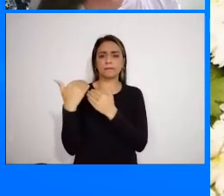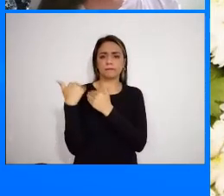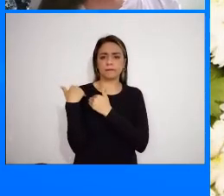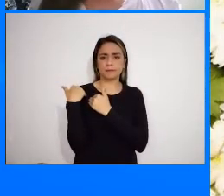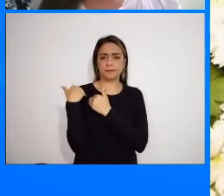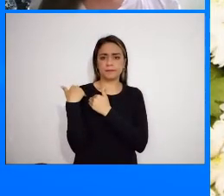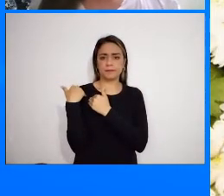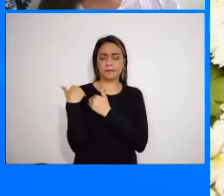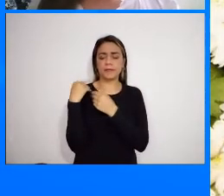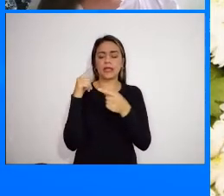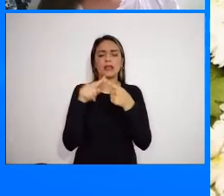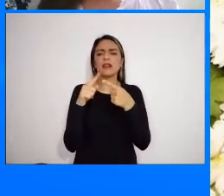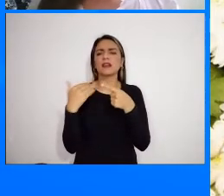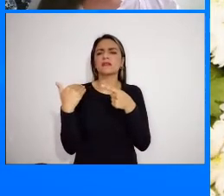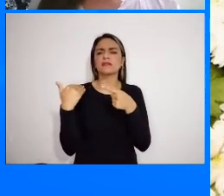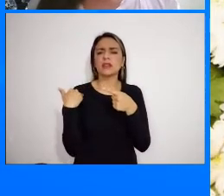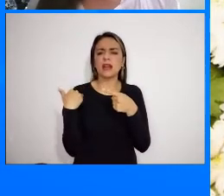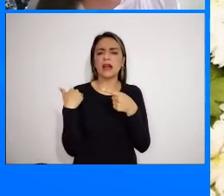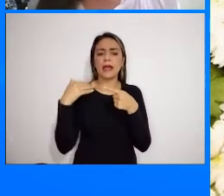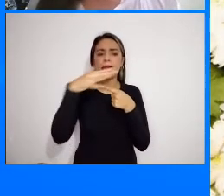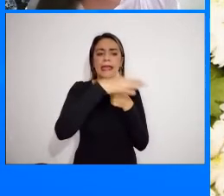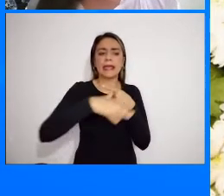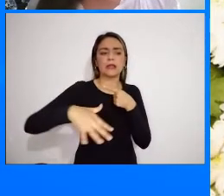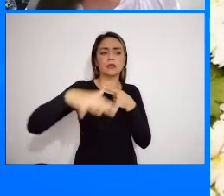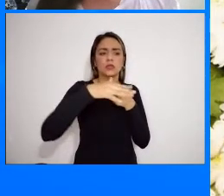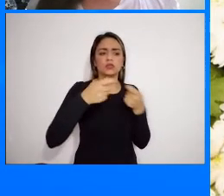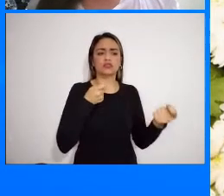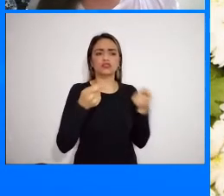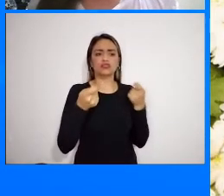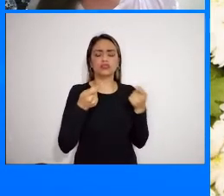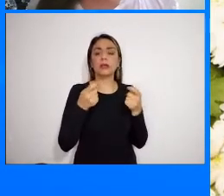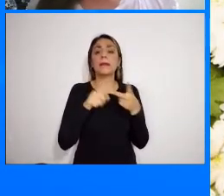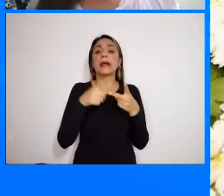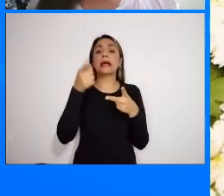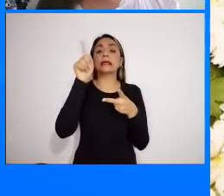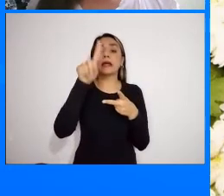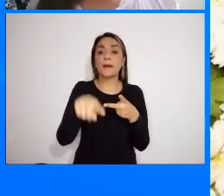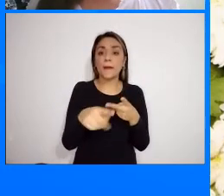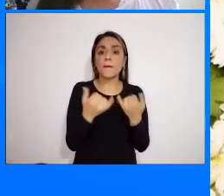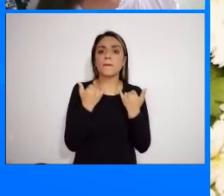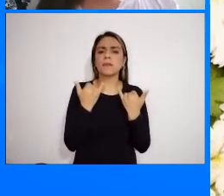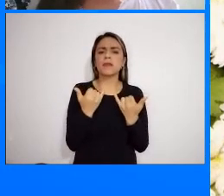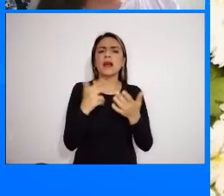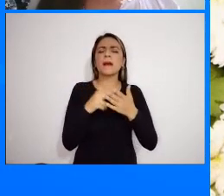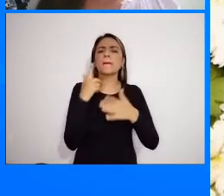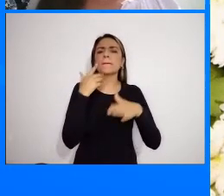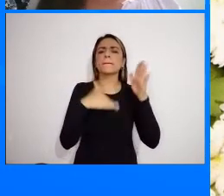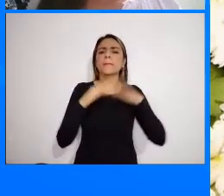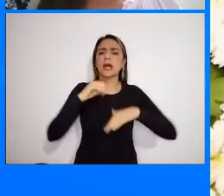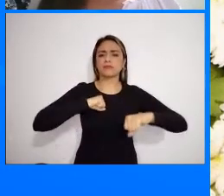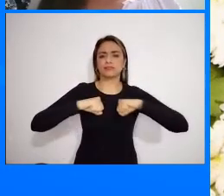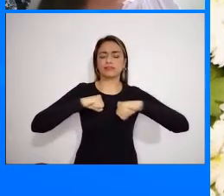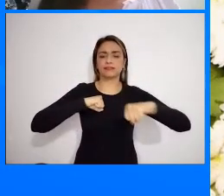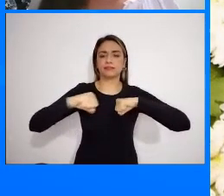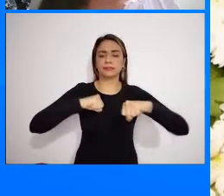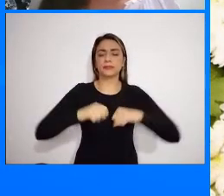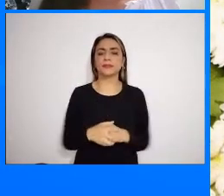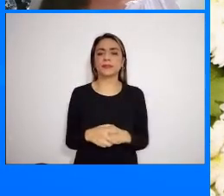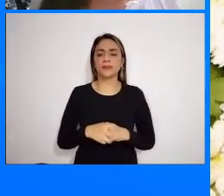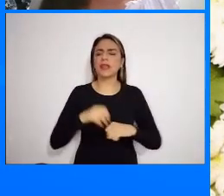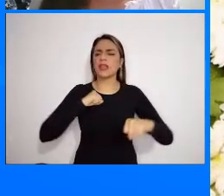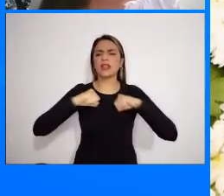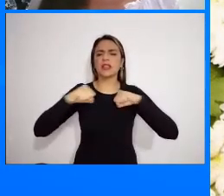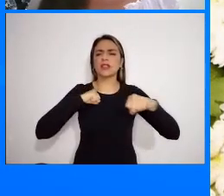responsabilidad, responsabilidad hacia el entorno, pero también tiene que ver con gestión, y es